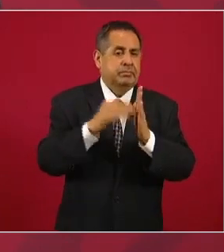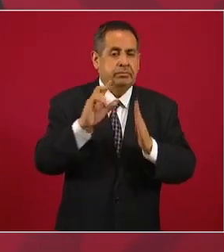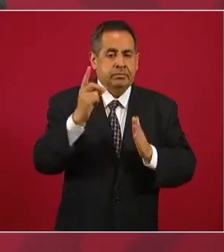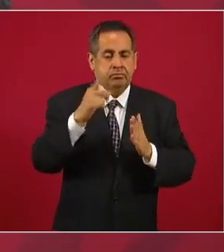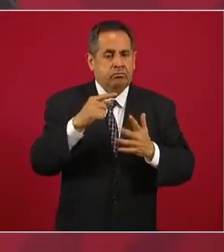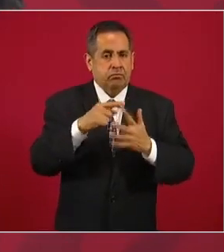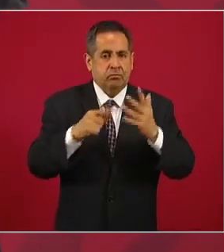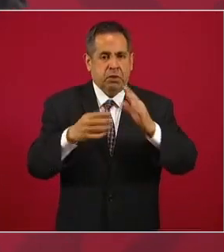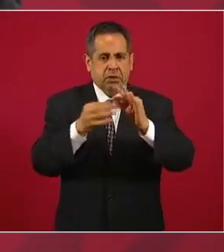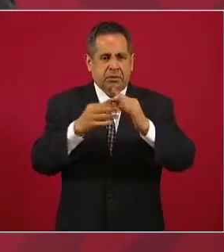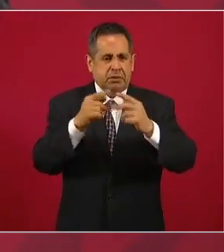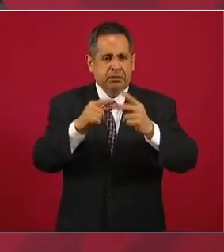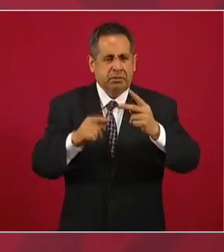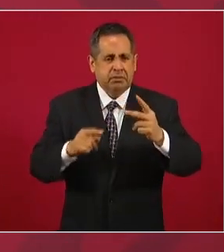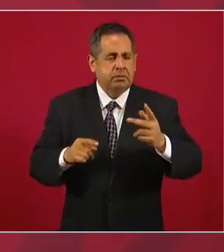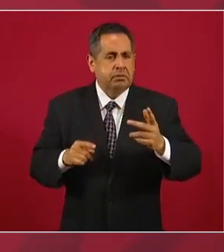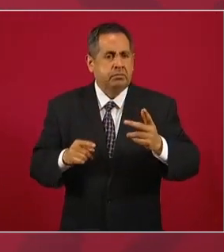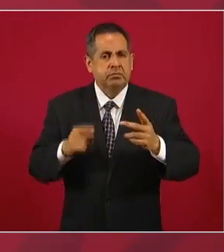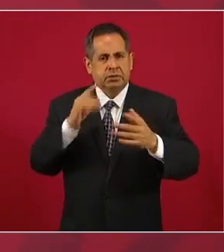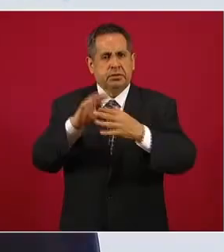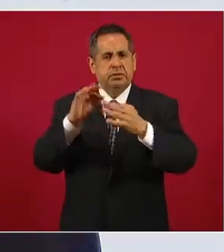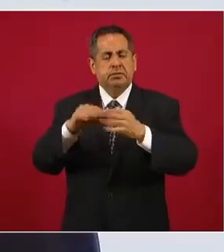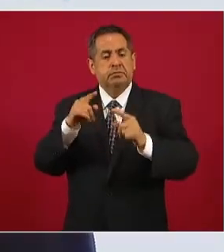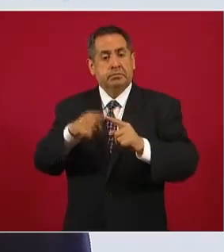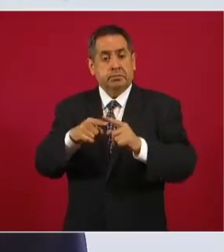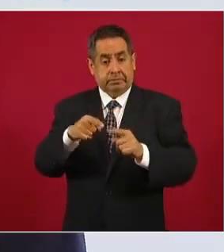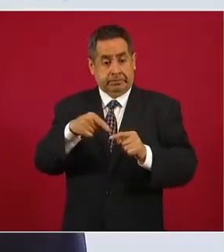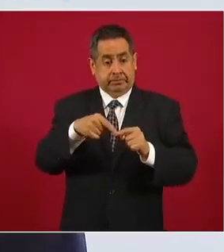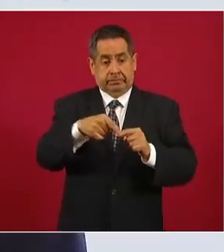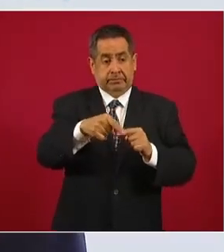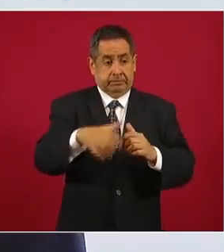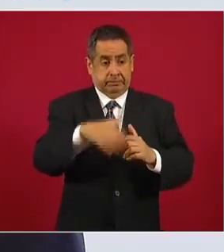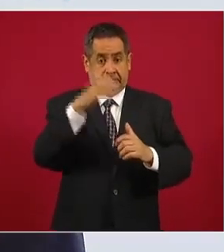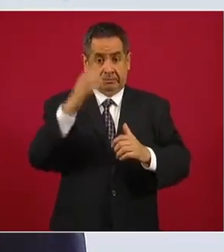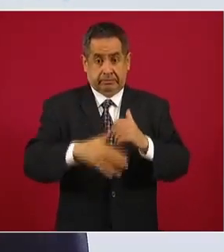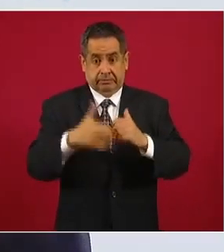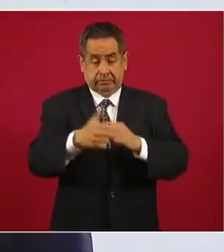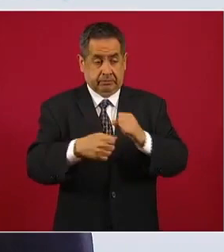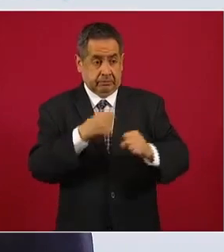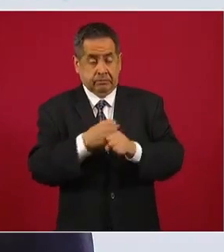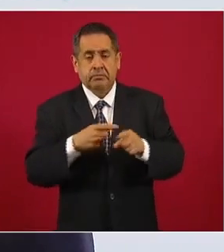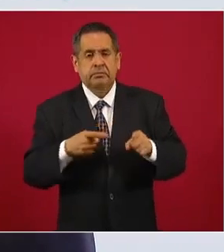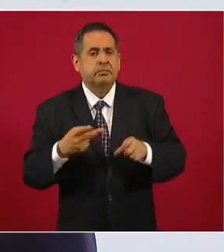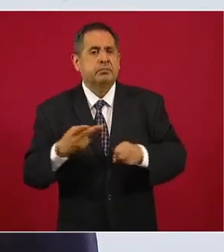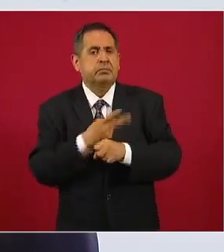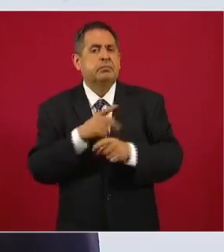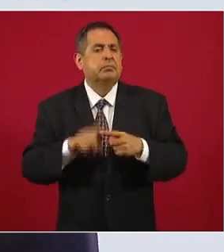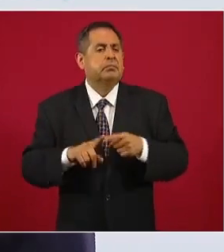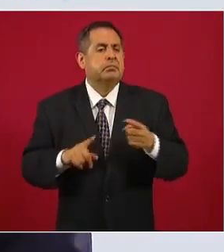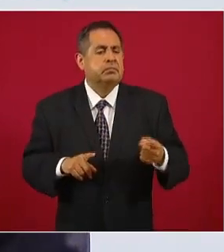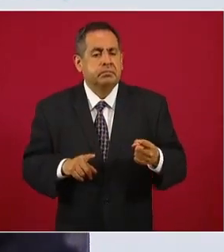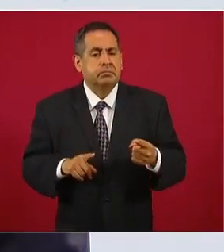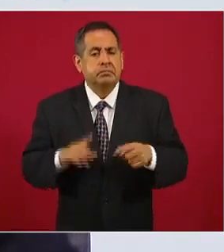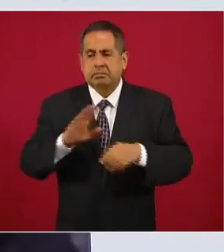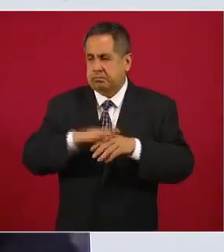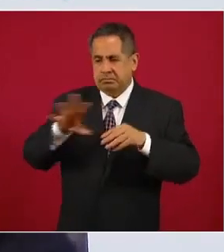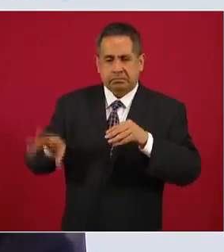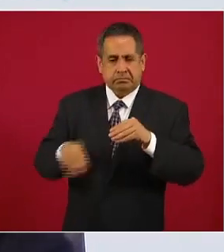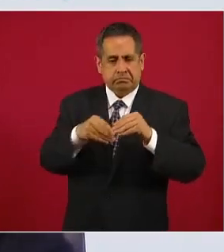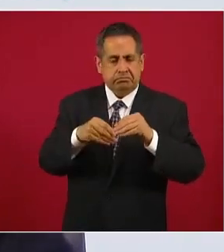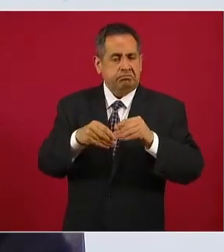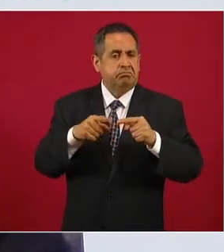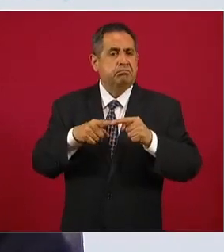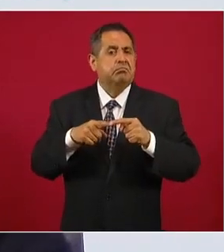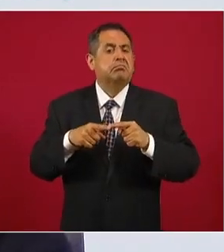Pero al finalizar aquel sexenio, ya estaba incorporados a